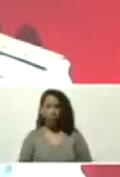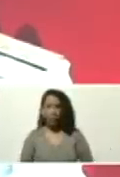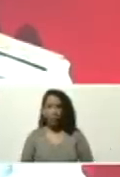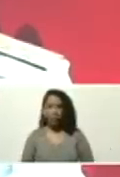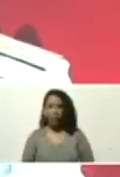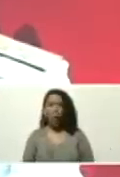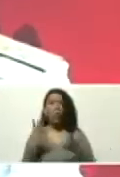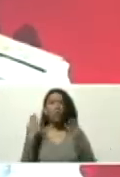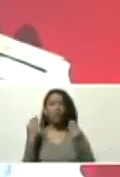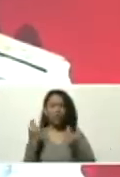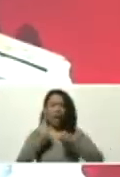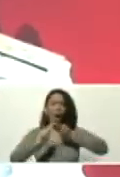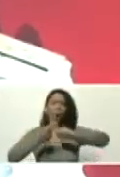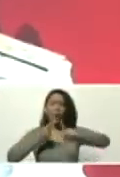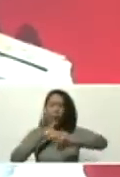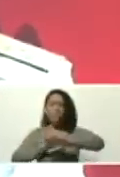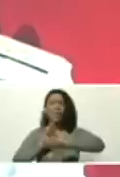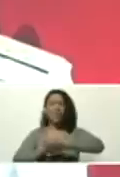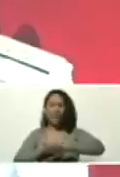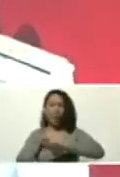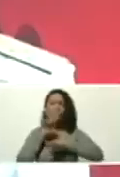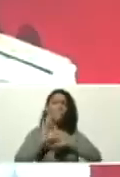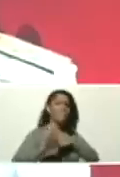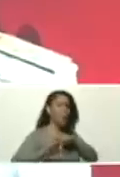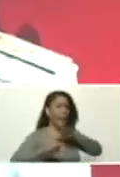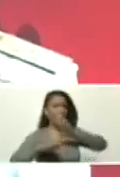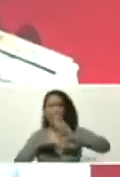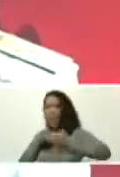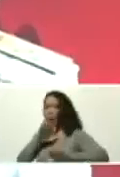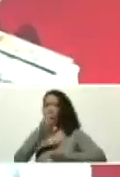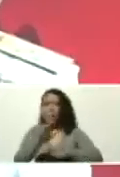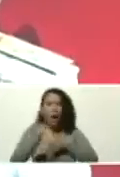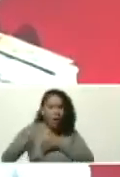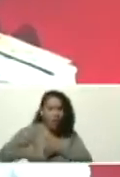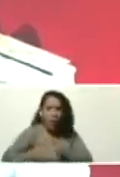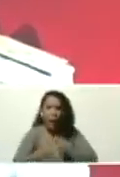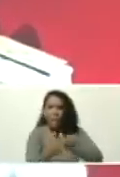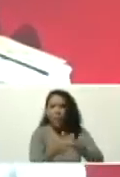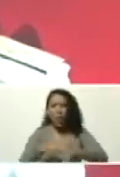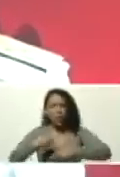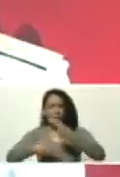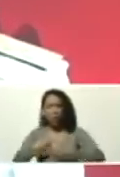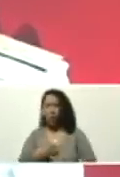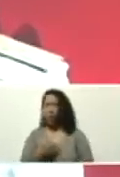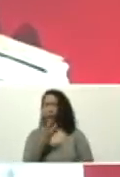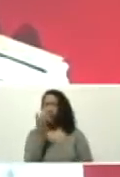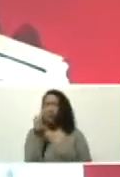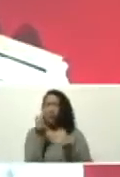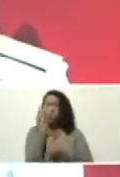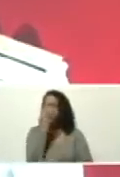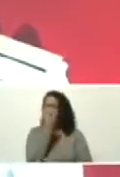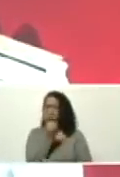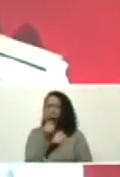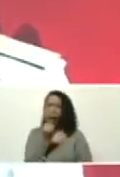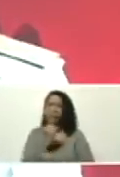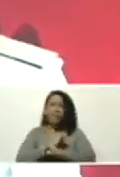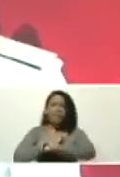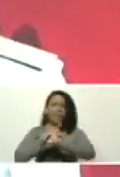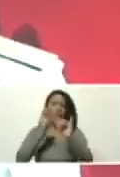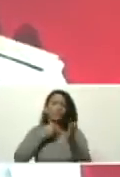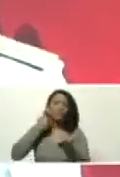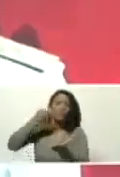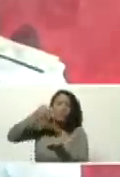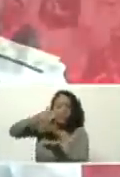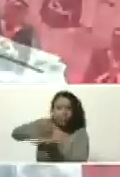Muchos acontecimientos signaron sus pasos por esta senda revolucionaria. La más triste, su despedida de este mundo